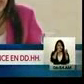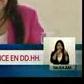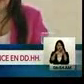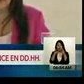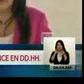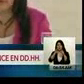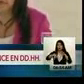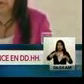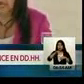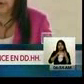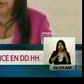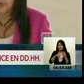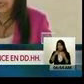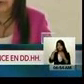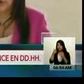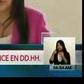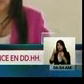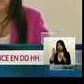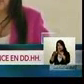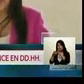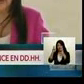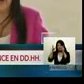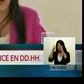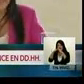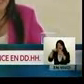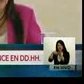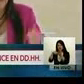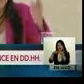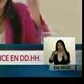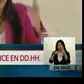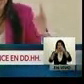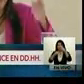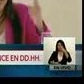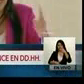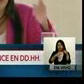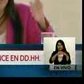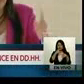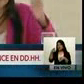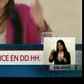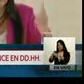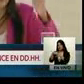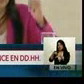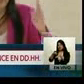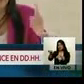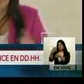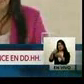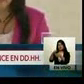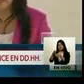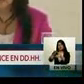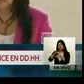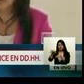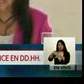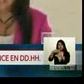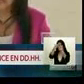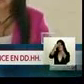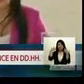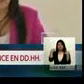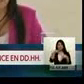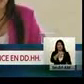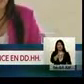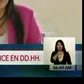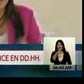corrupción el fraude inmobiliario y todo tipo de delitos cometidos desde el primero de enero de 1999 Cuando